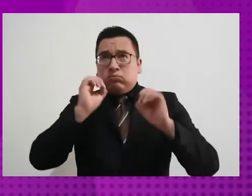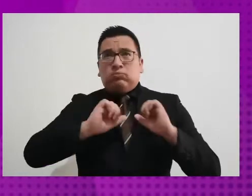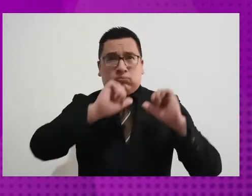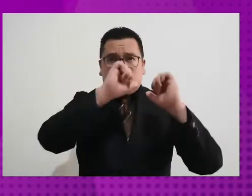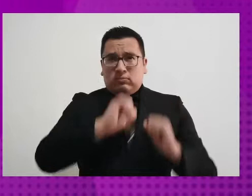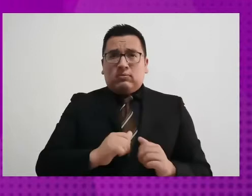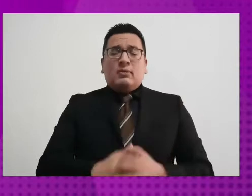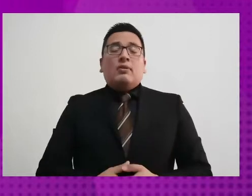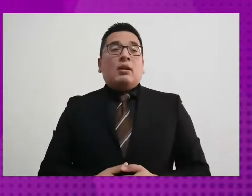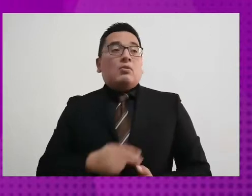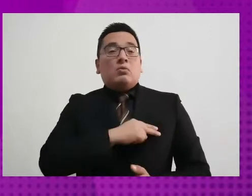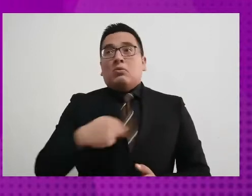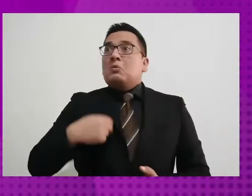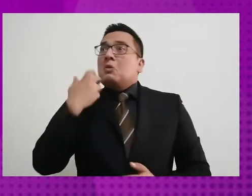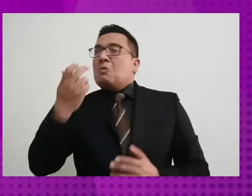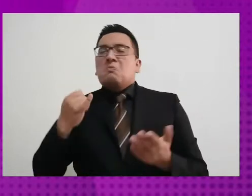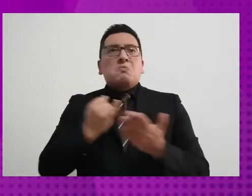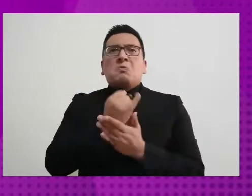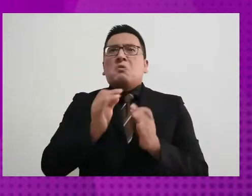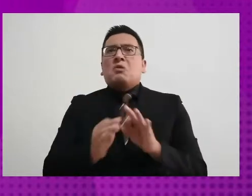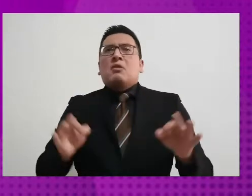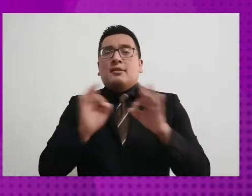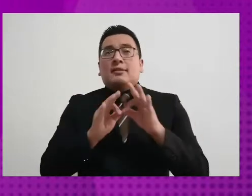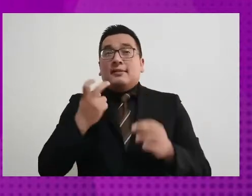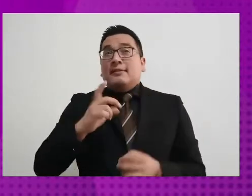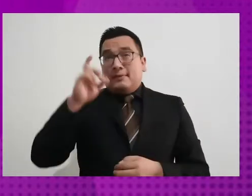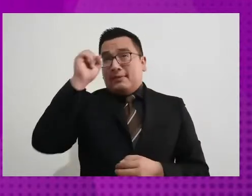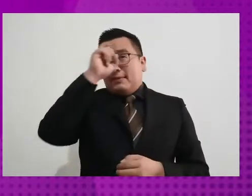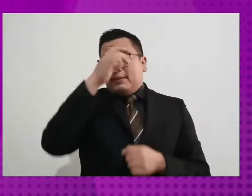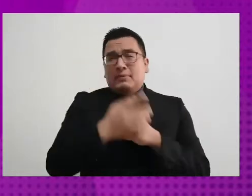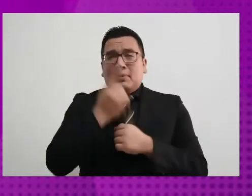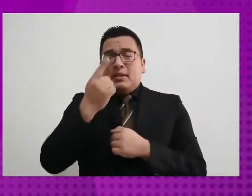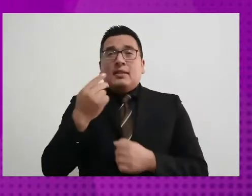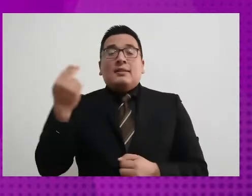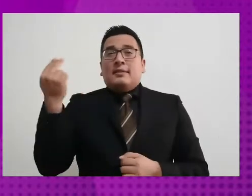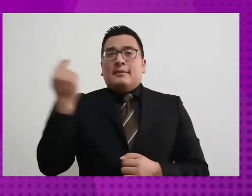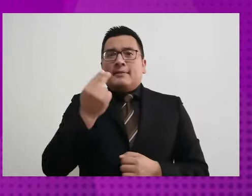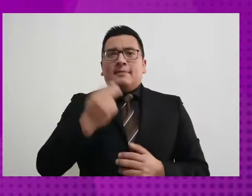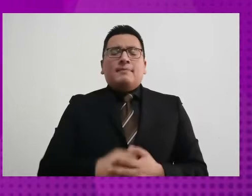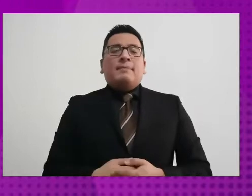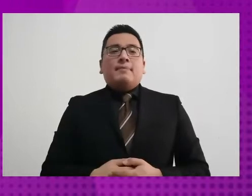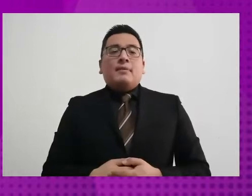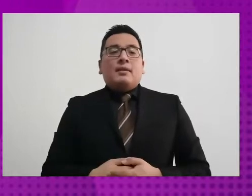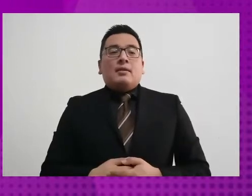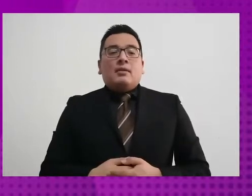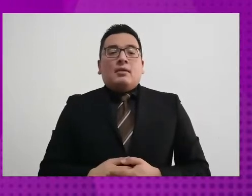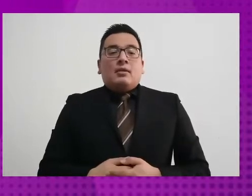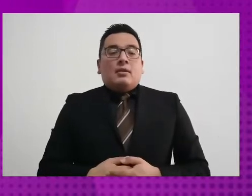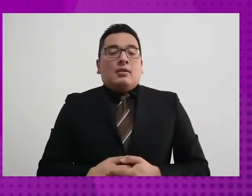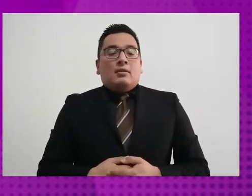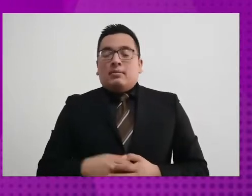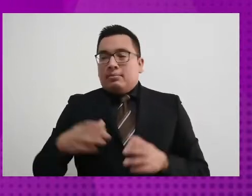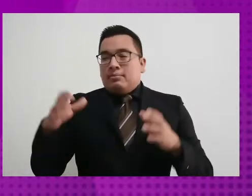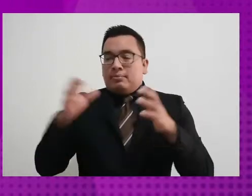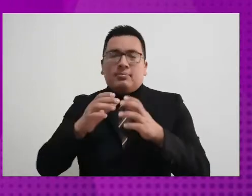los espacios de toma de decisión, pues ha implicado la elaboración por parte tanto